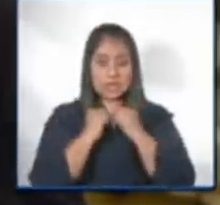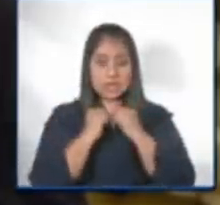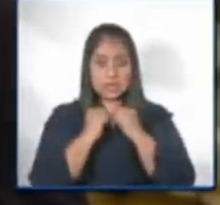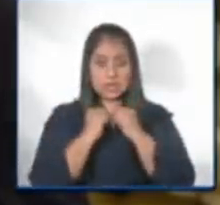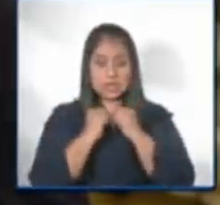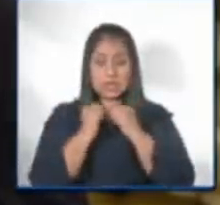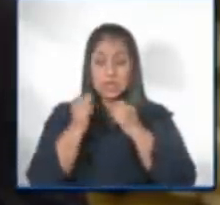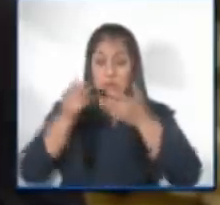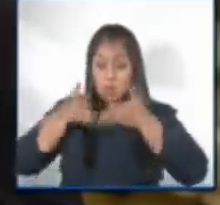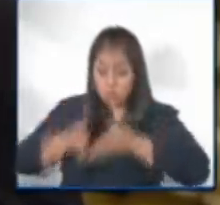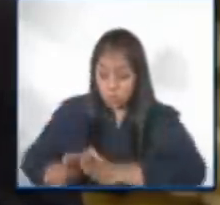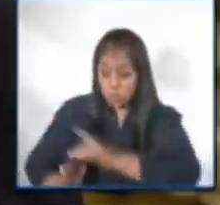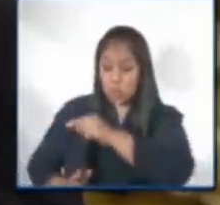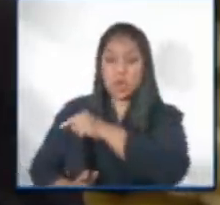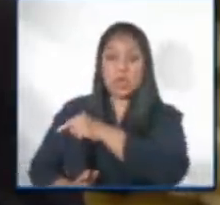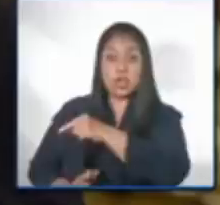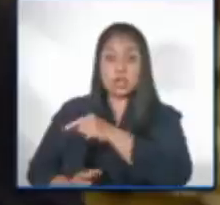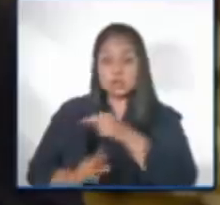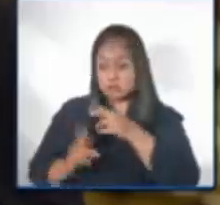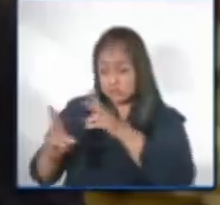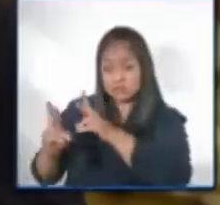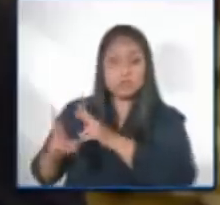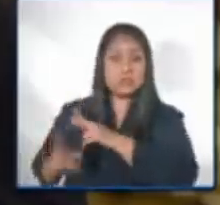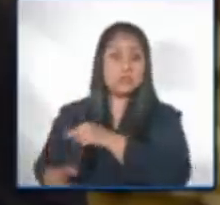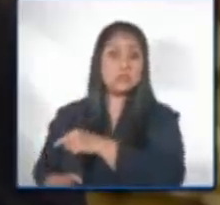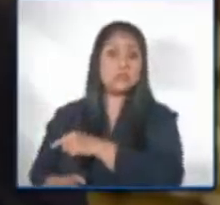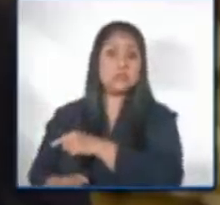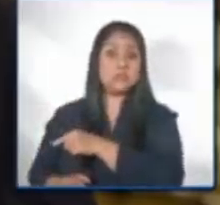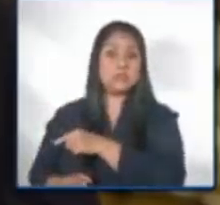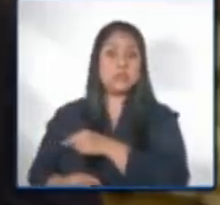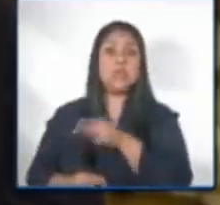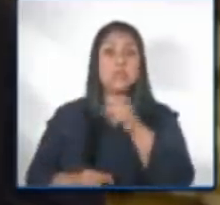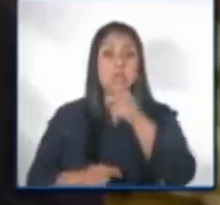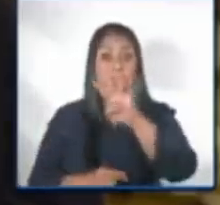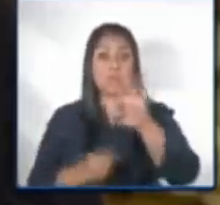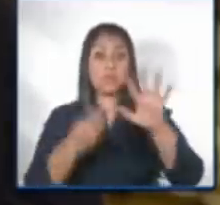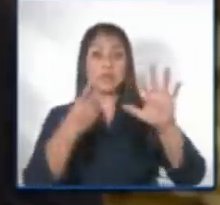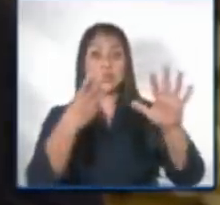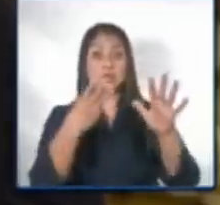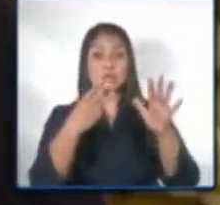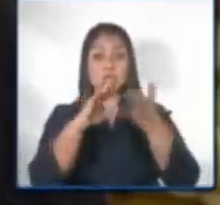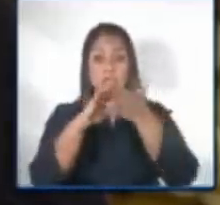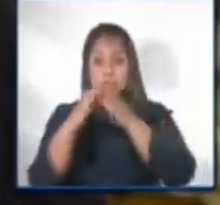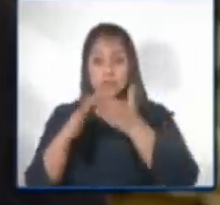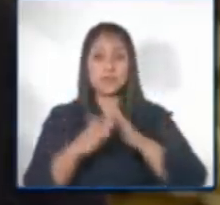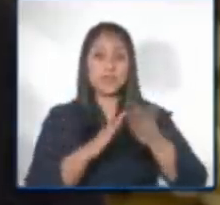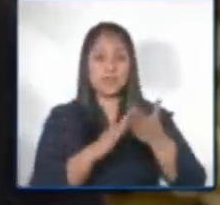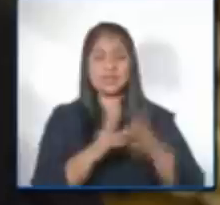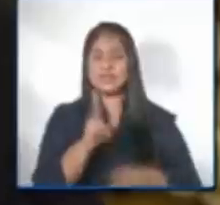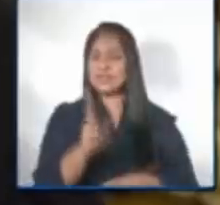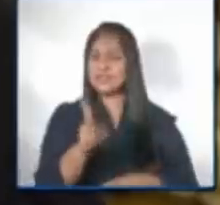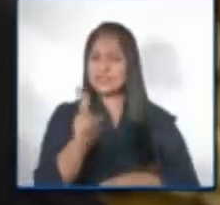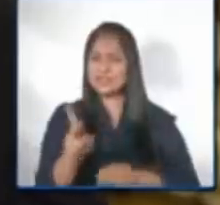nuestros hijos lo van a recibir. Y 48 cantones siempre va a